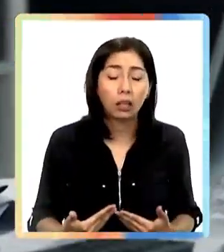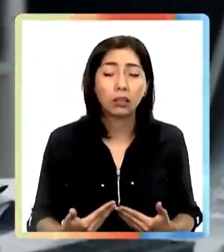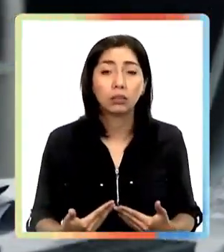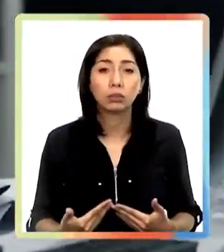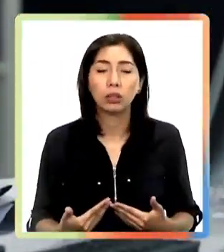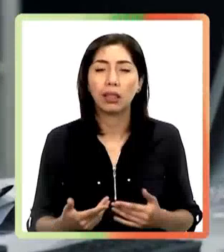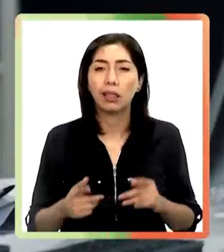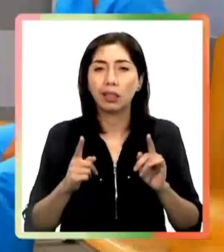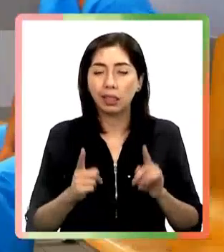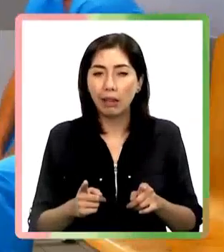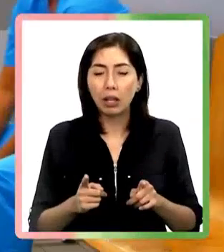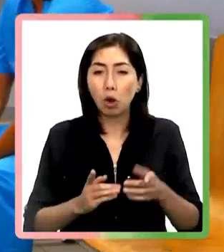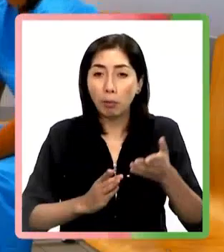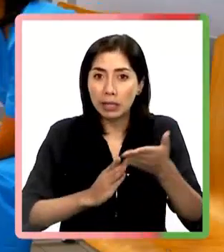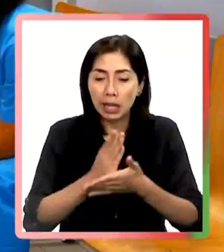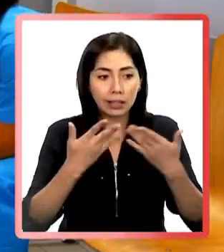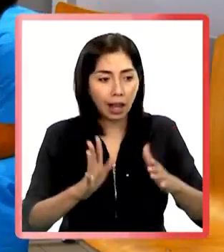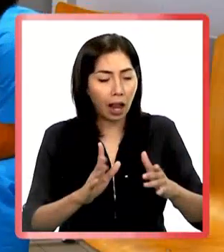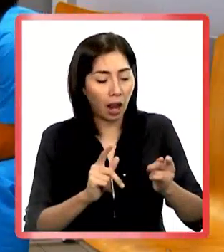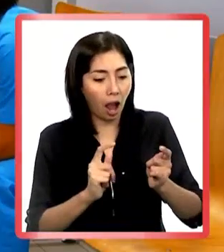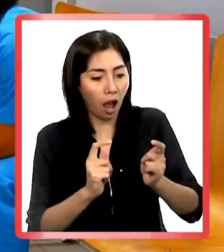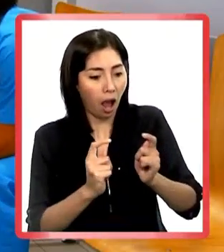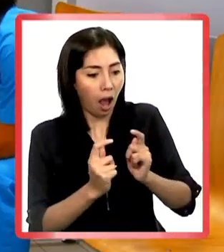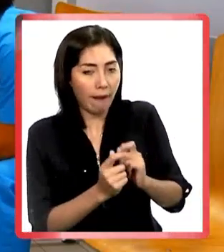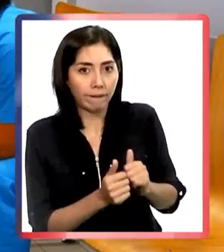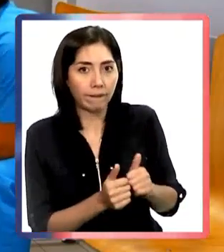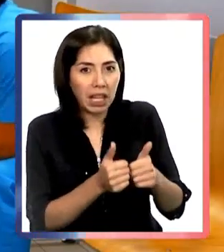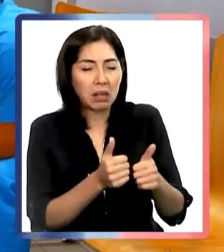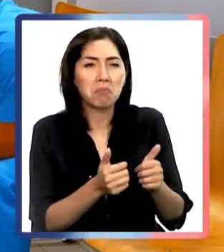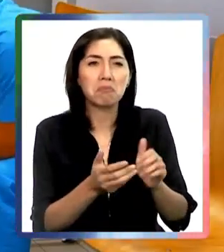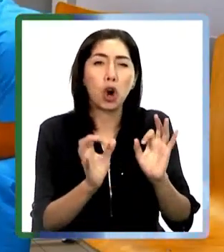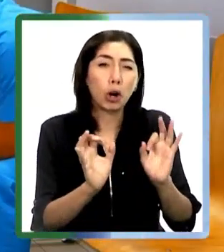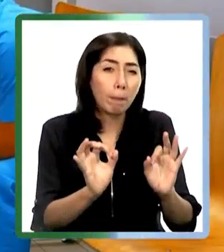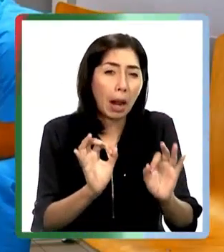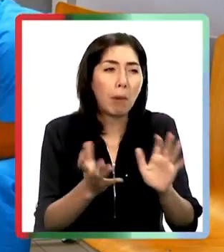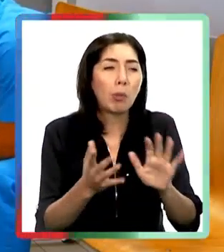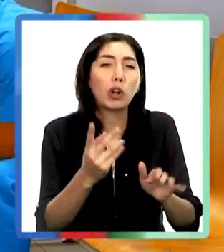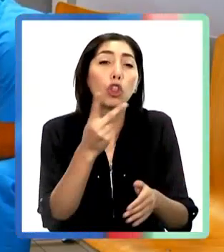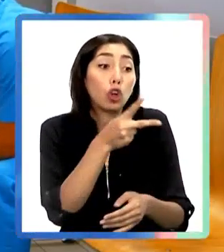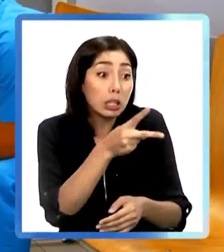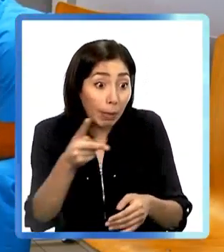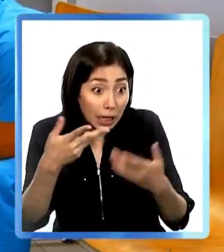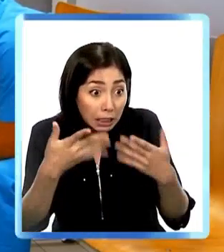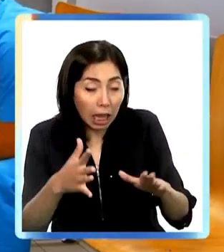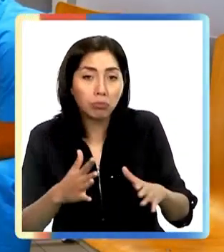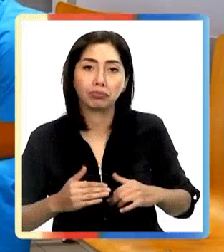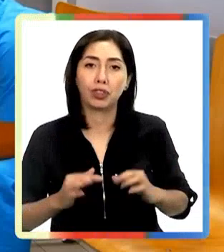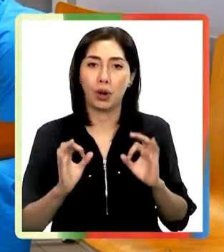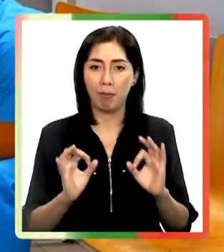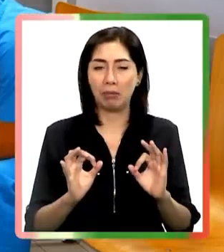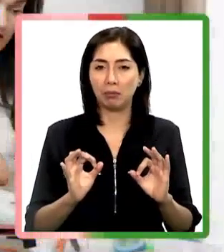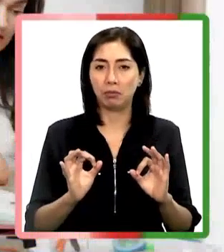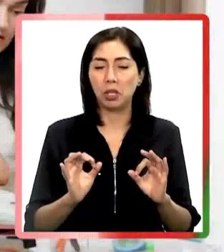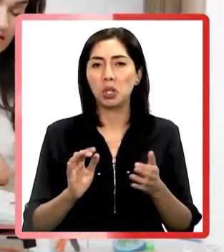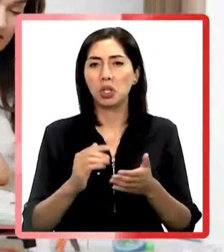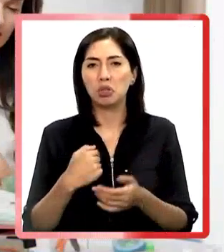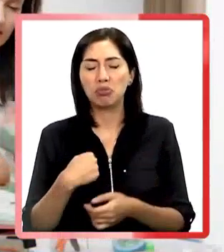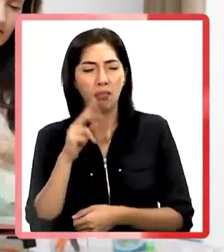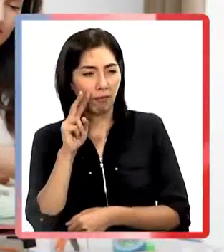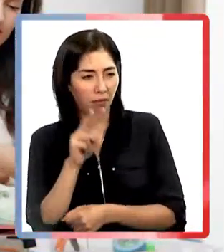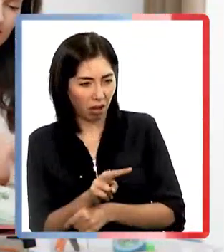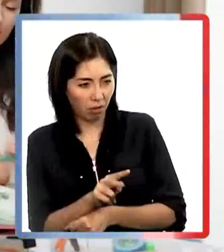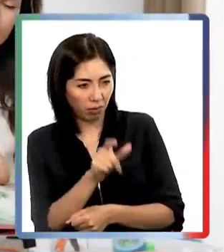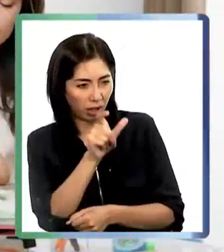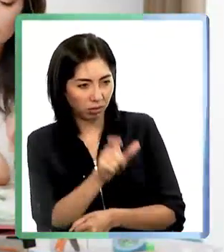y debiera uno empezar a agarrar el ritmo normal en el transcurso de las 2 semanas. Si uno no ve que